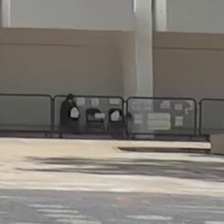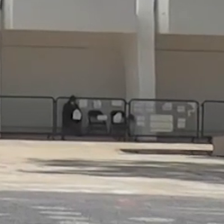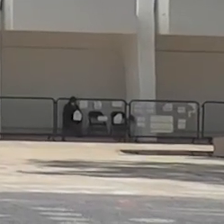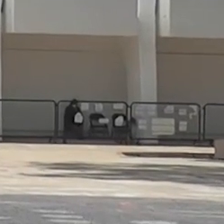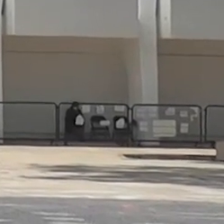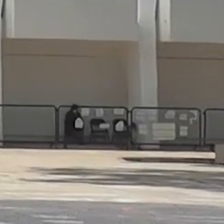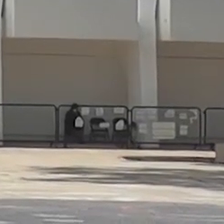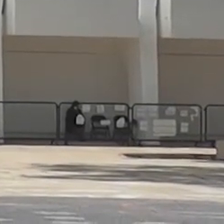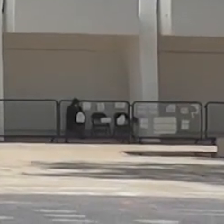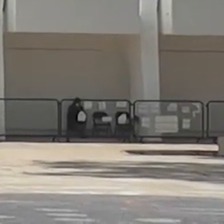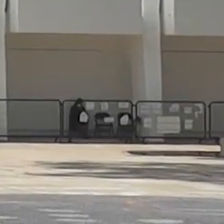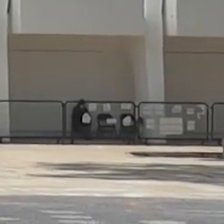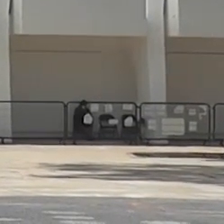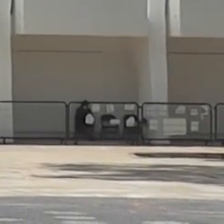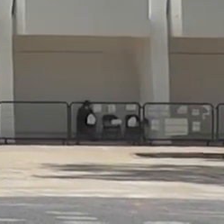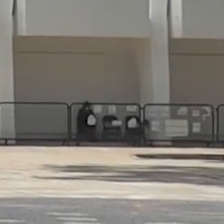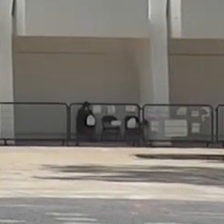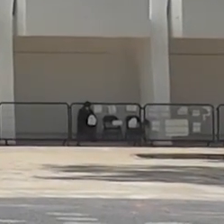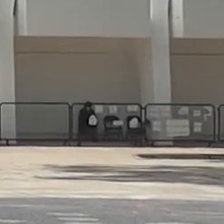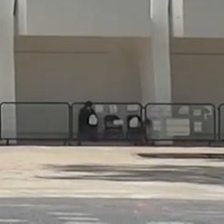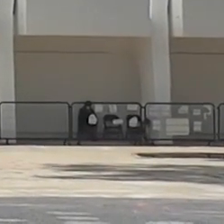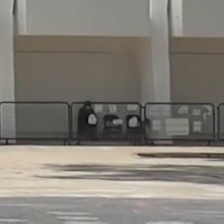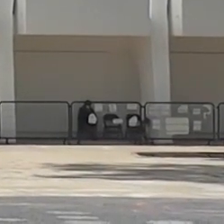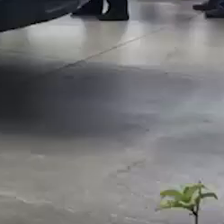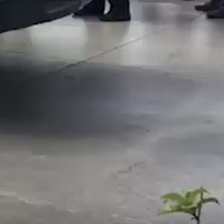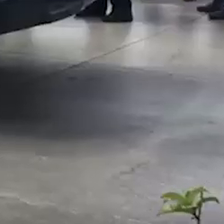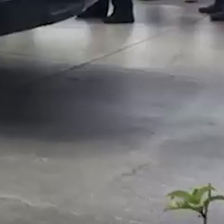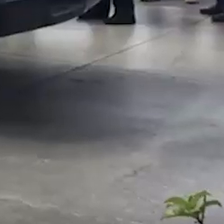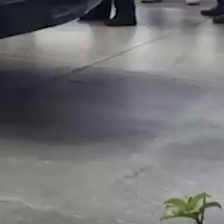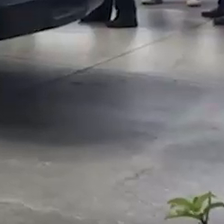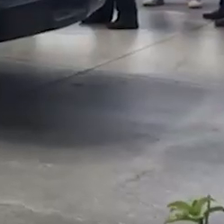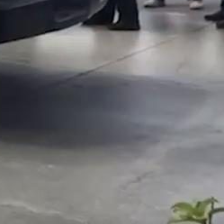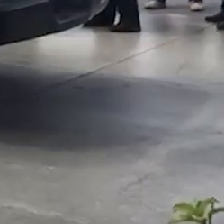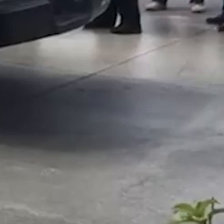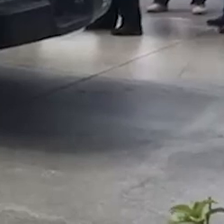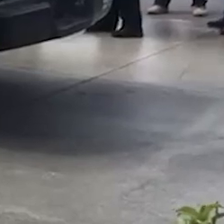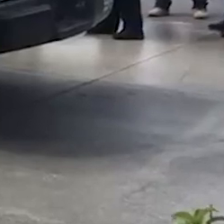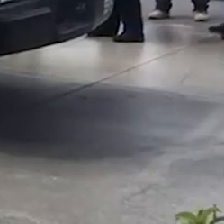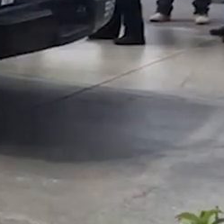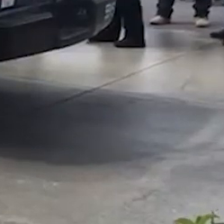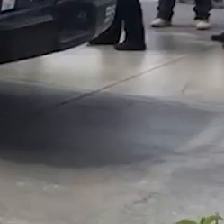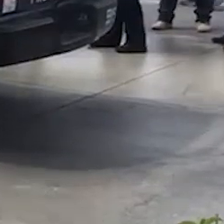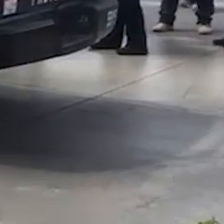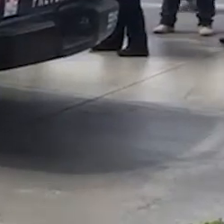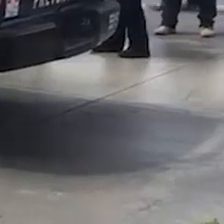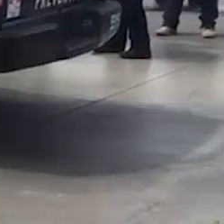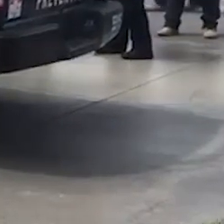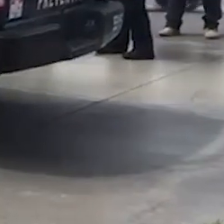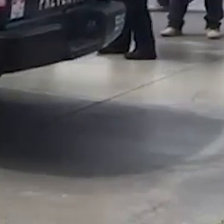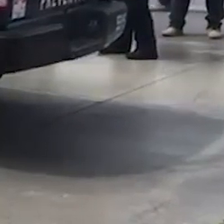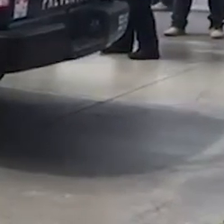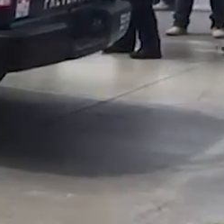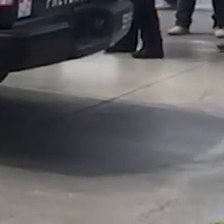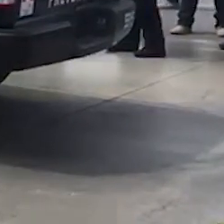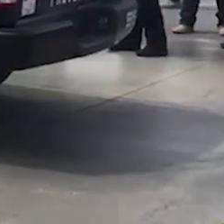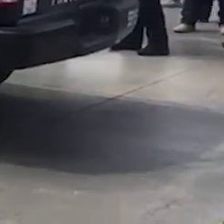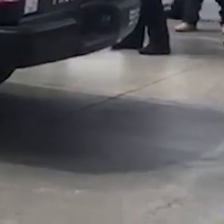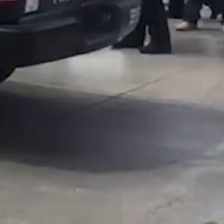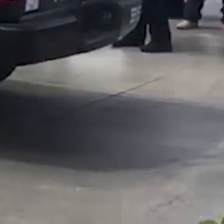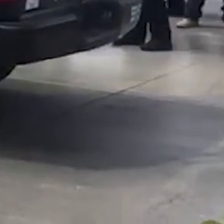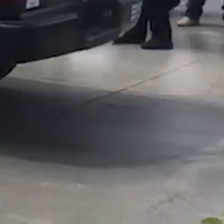señaló que a su llegada la policía municipal y estaba en un régimen de mando único por lo que continuará así hasta que nos indique lo contrario